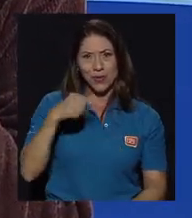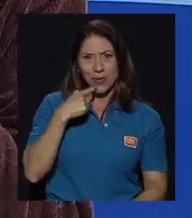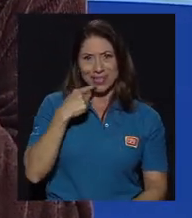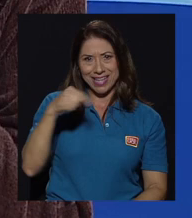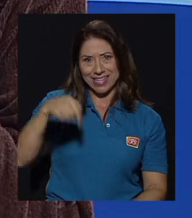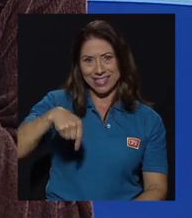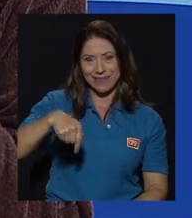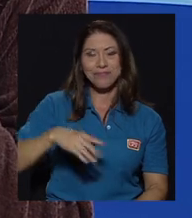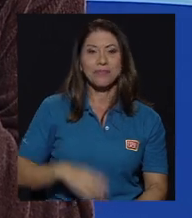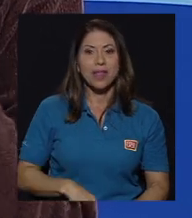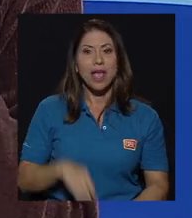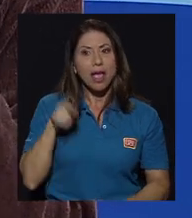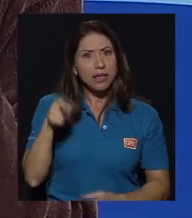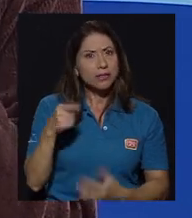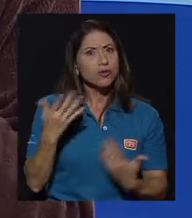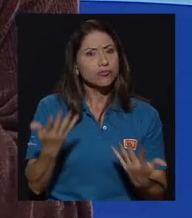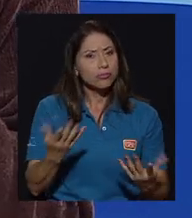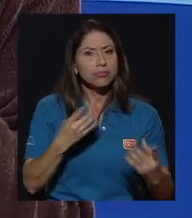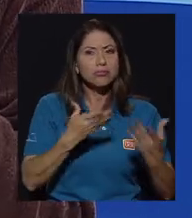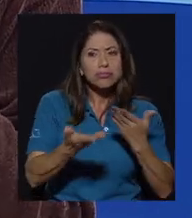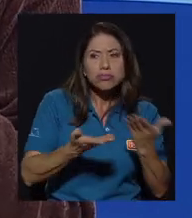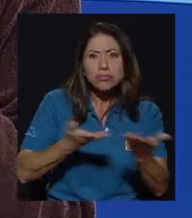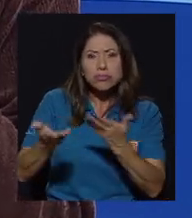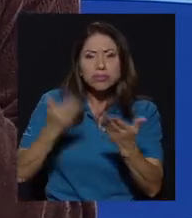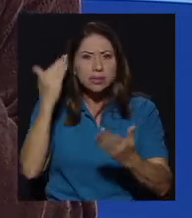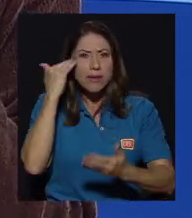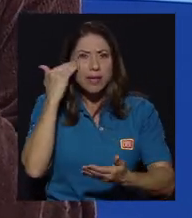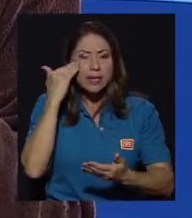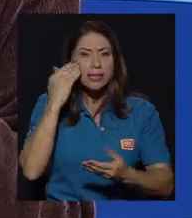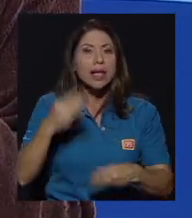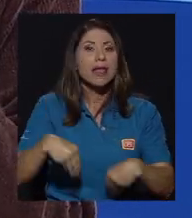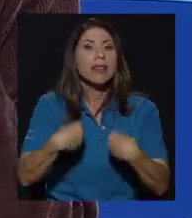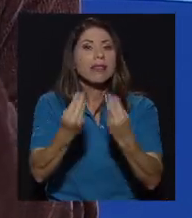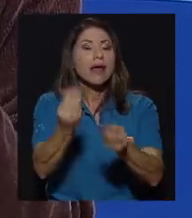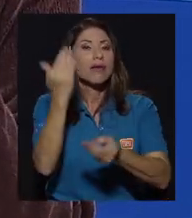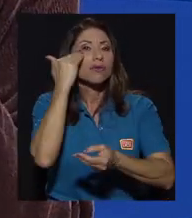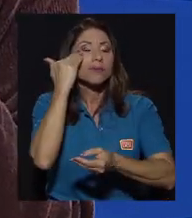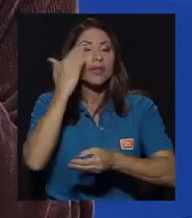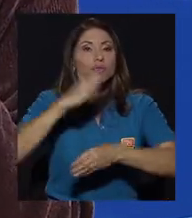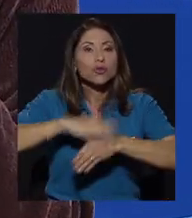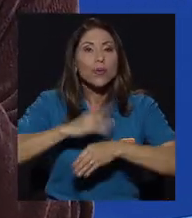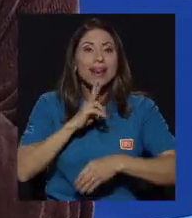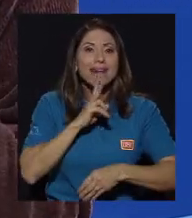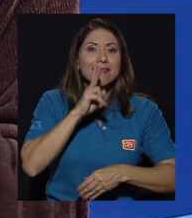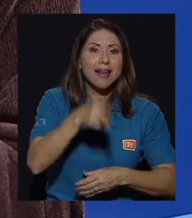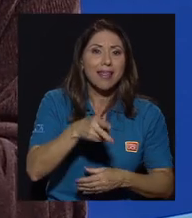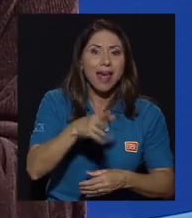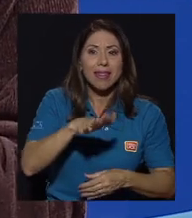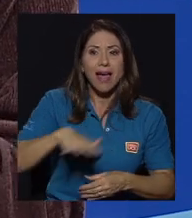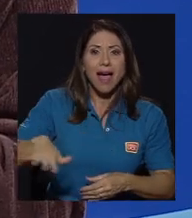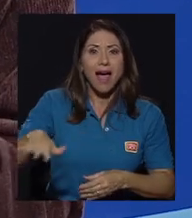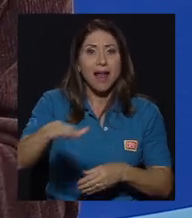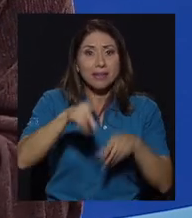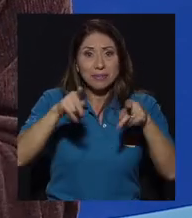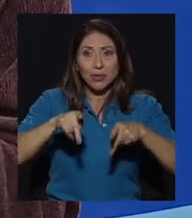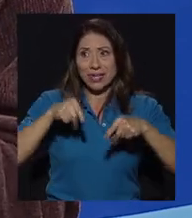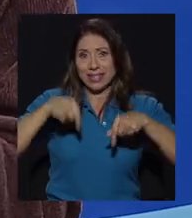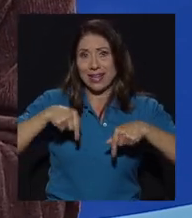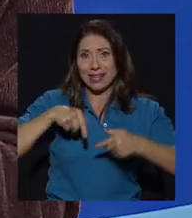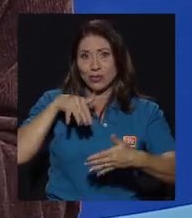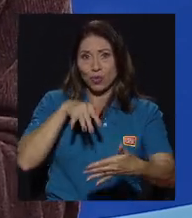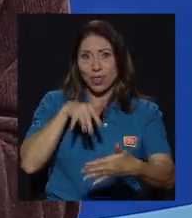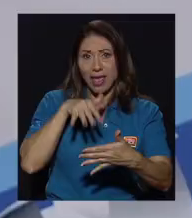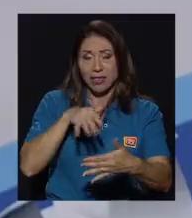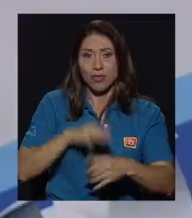universidad le aporta también entonces conocimientos sobre la realidad y demás a los que estamos acá